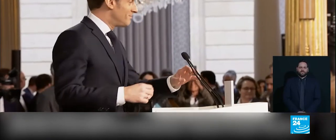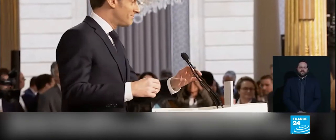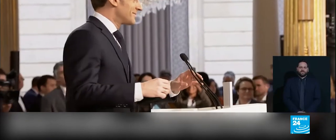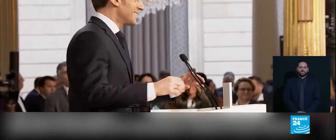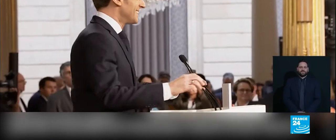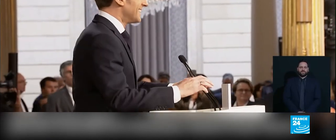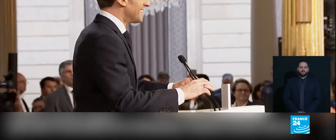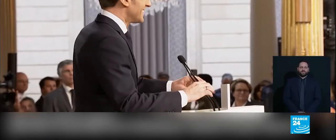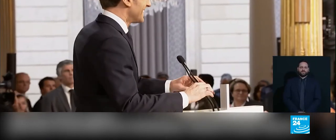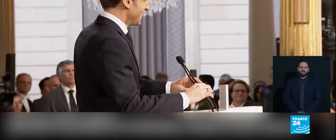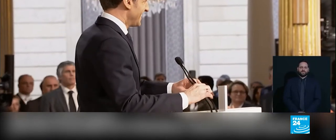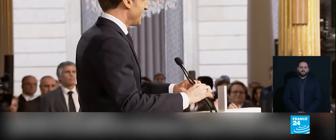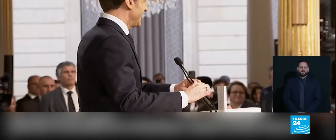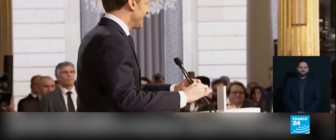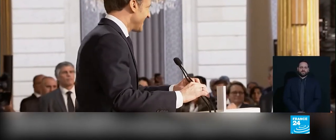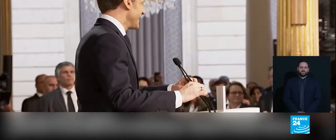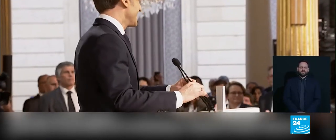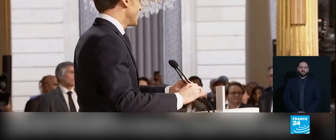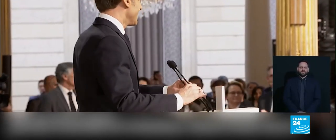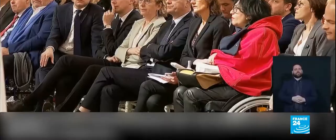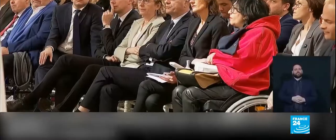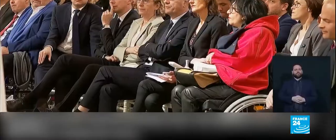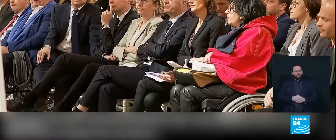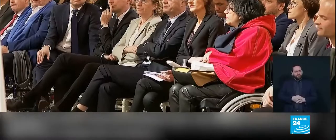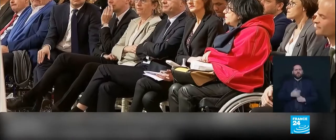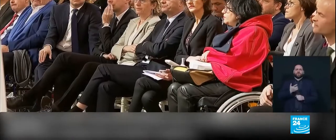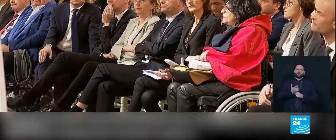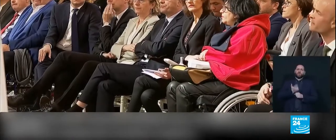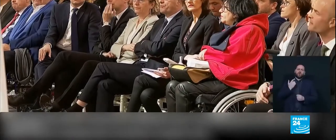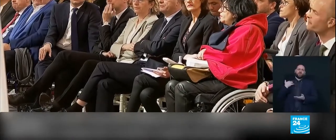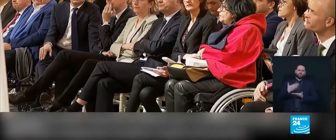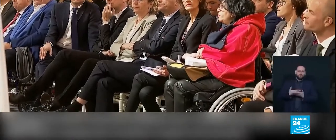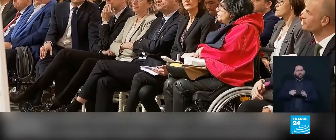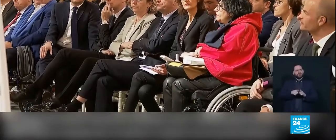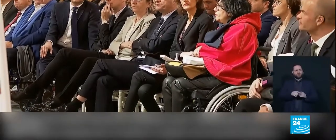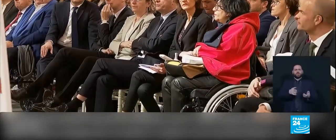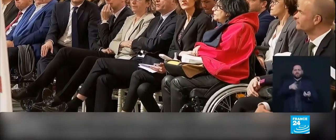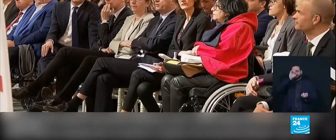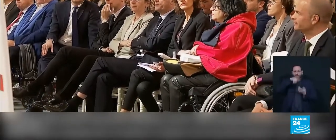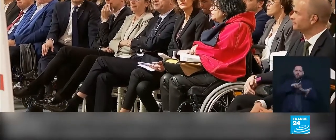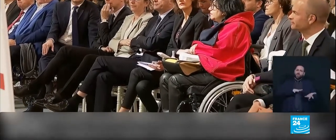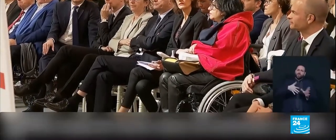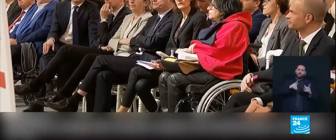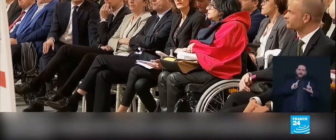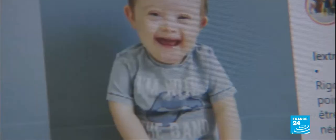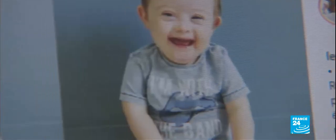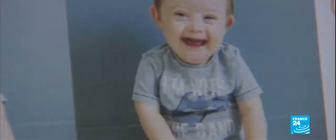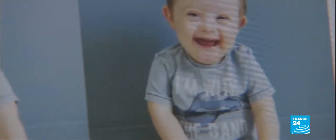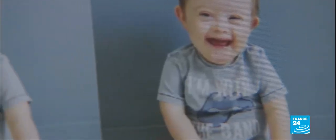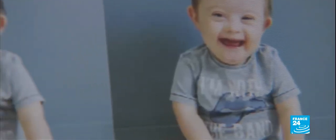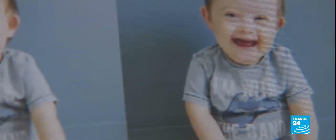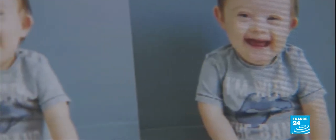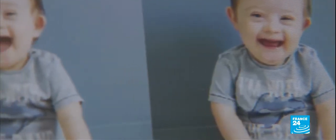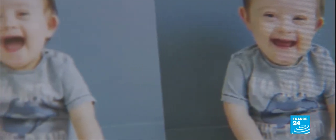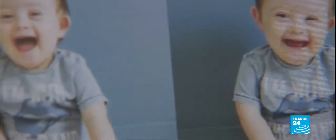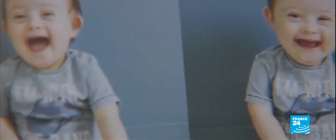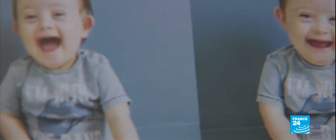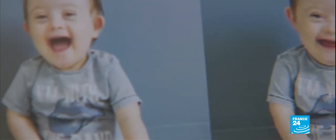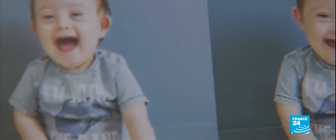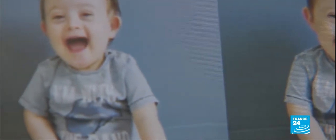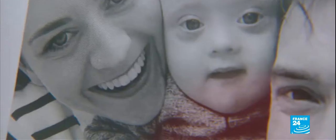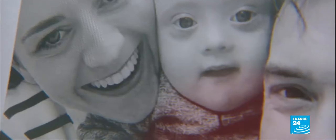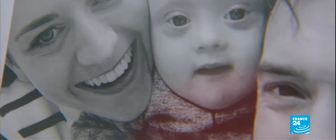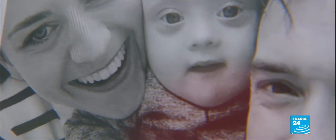elíseo el mandatario advirtió que además de la cifra oficial de 12 millones de personas con discapacidad en francia- en cualquier momento